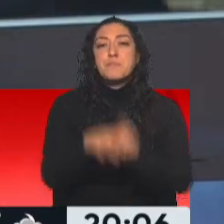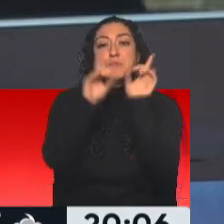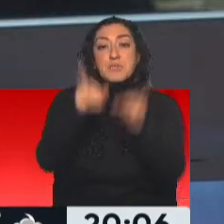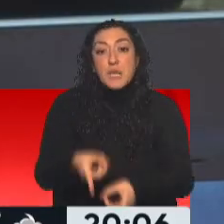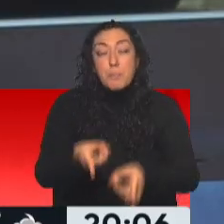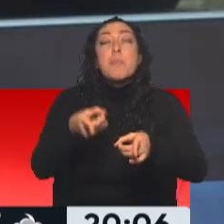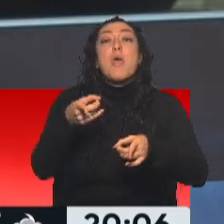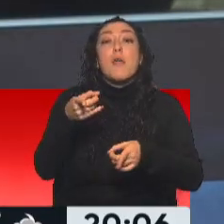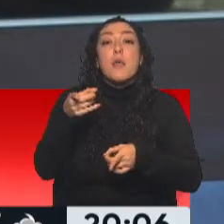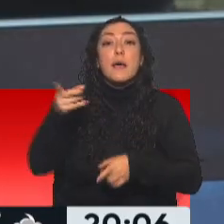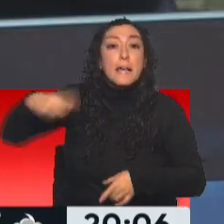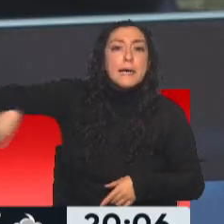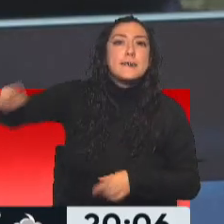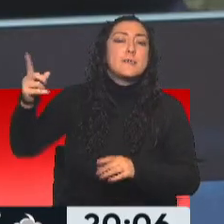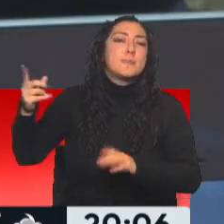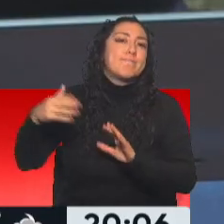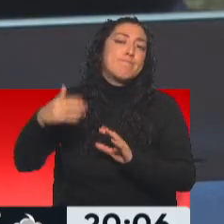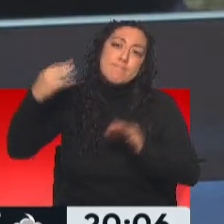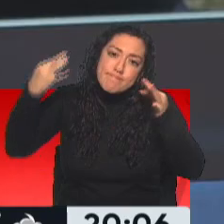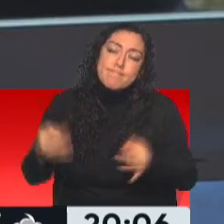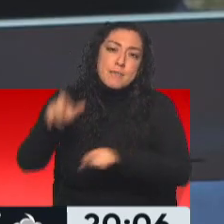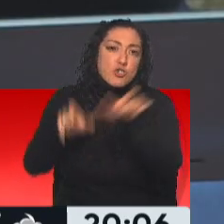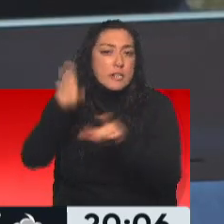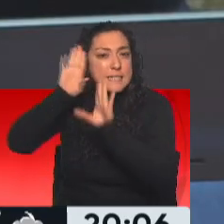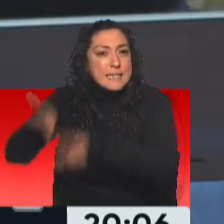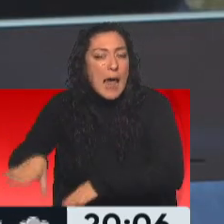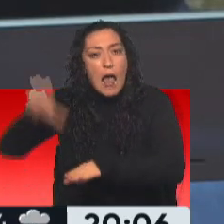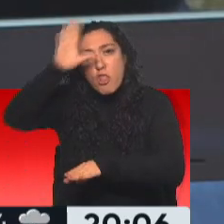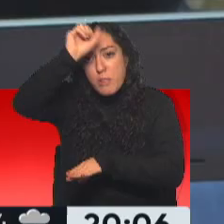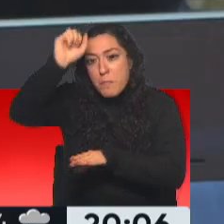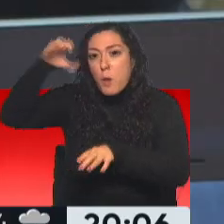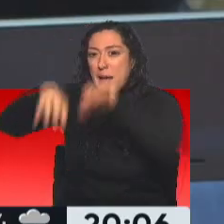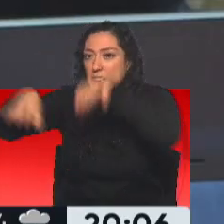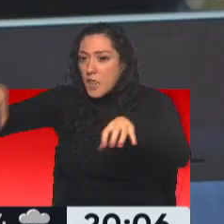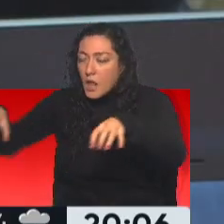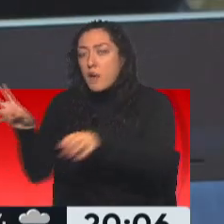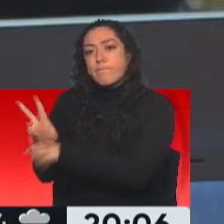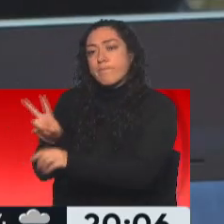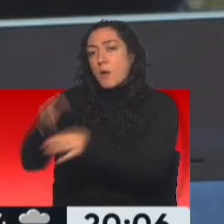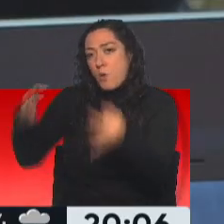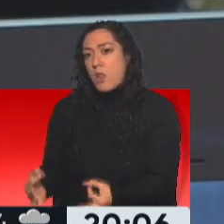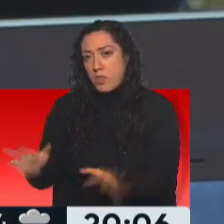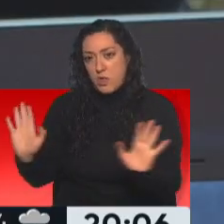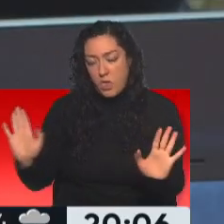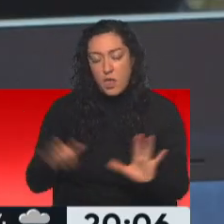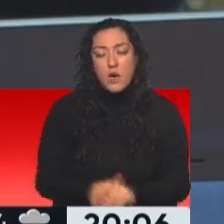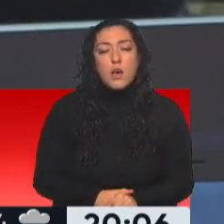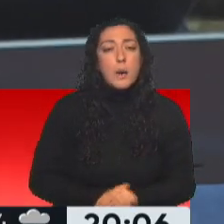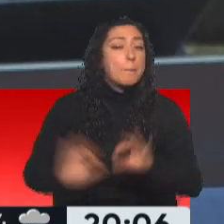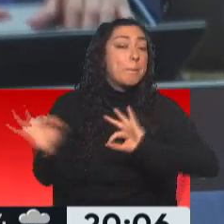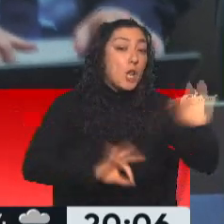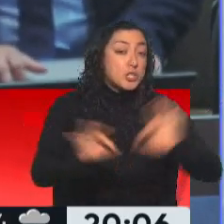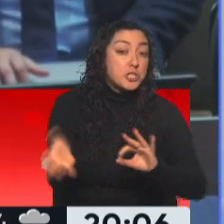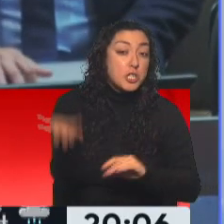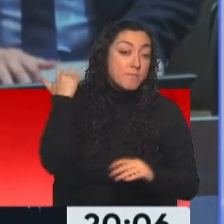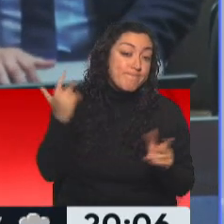que otorgue garantías a los asilados en la sede diplomática. Sin embargo, ese proyecto, como